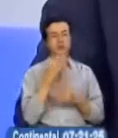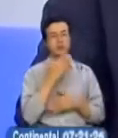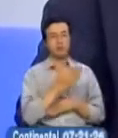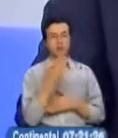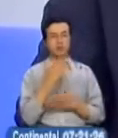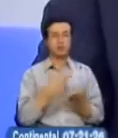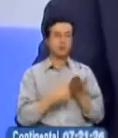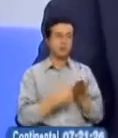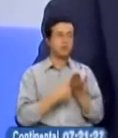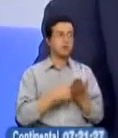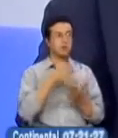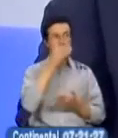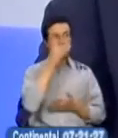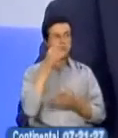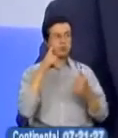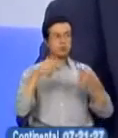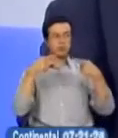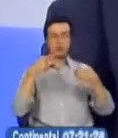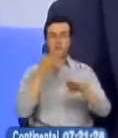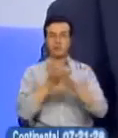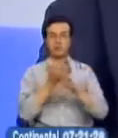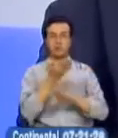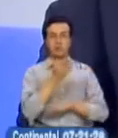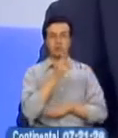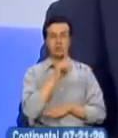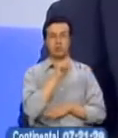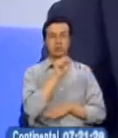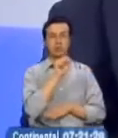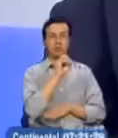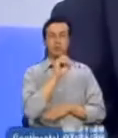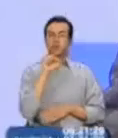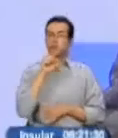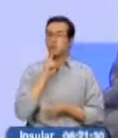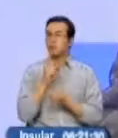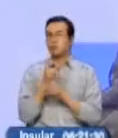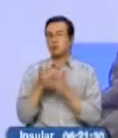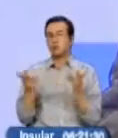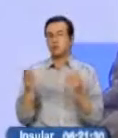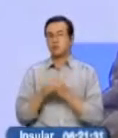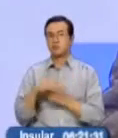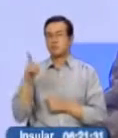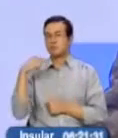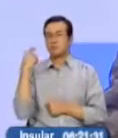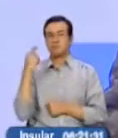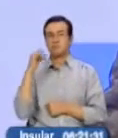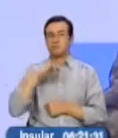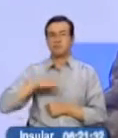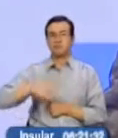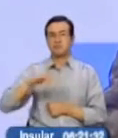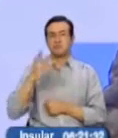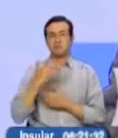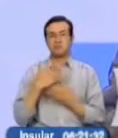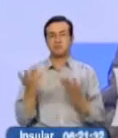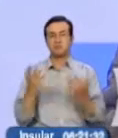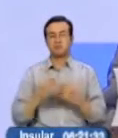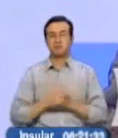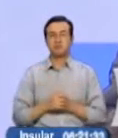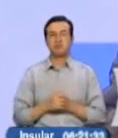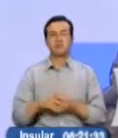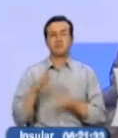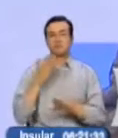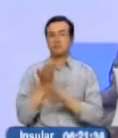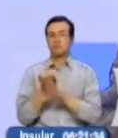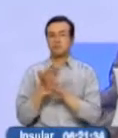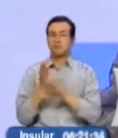el debate se dé, ¿no? El debate planteado a Guillermo Lasso. Sí, efectivamente, ¿no? Nosotros somos demócratas y frente a eso hemos